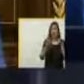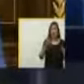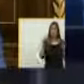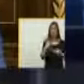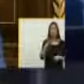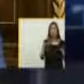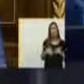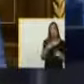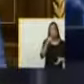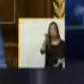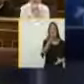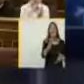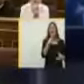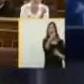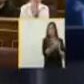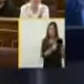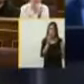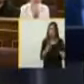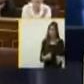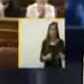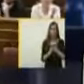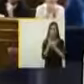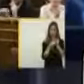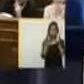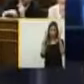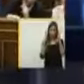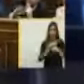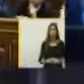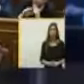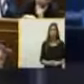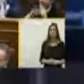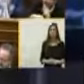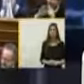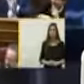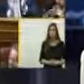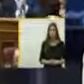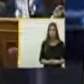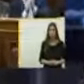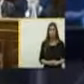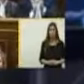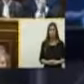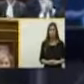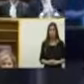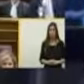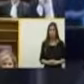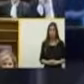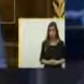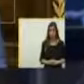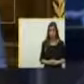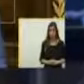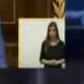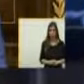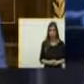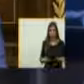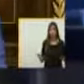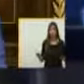Rajoy no aceptó su responsabilidad, que es una cosa disparatada. Pues esta otra, hay gente que la compra, y de hecho a primera hay mucha gente que la compra, gente inteligente que la